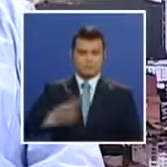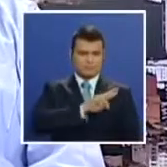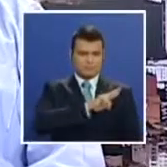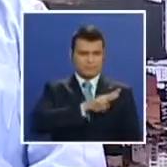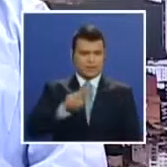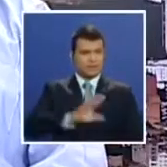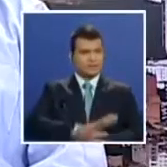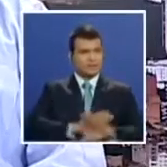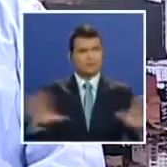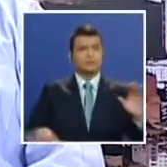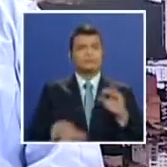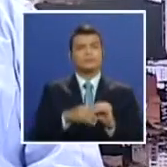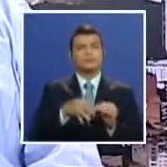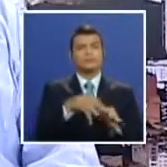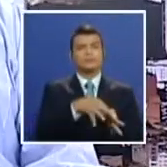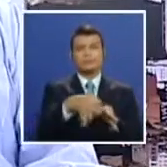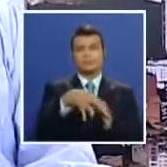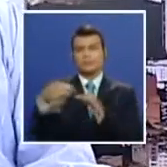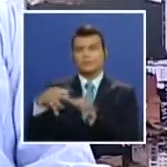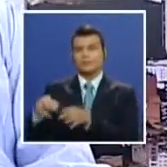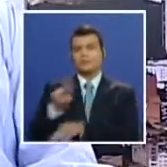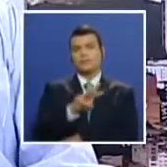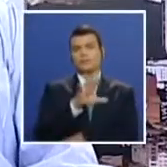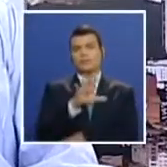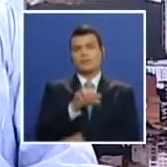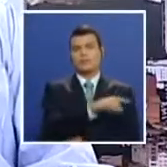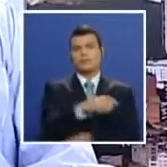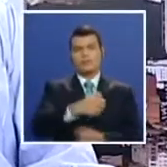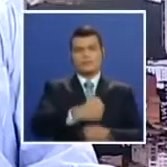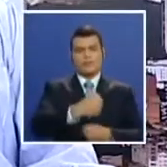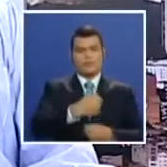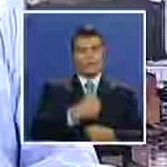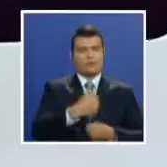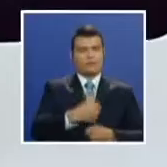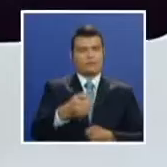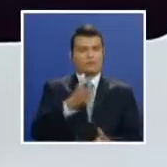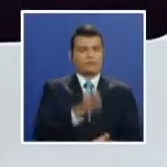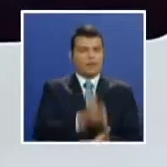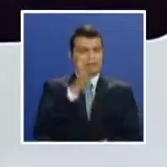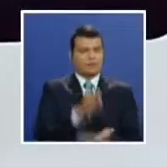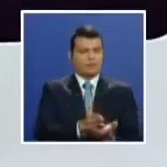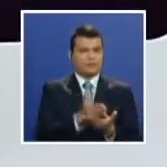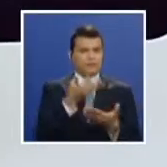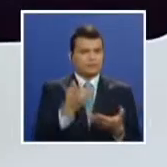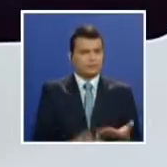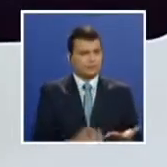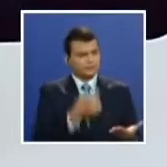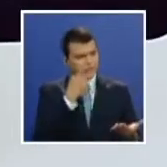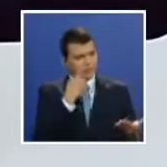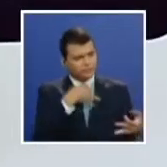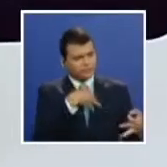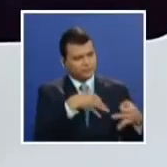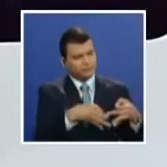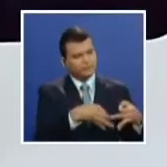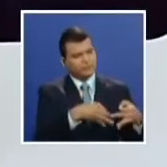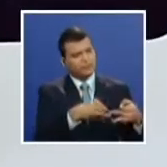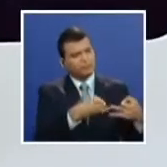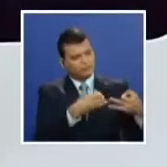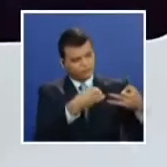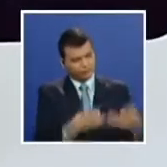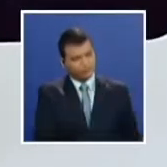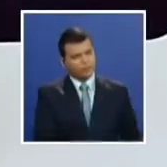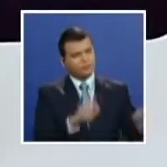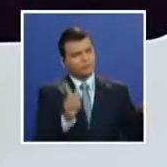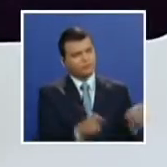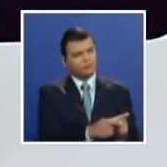sino en los 350 municipios paneleros así con plastilina si podemos contextualizar un poco más a nuestra teleaudiencia por qué es tan